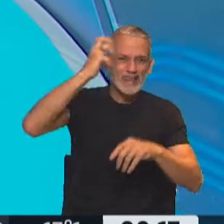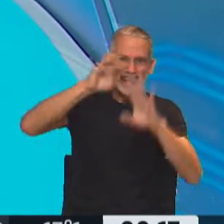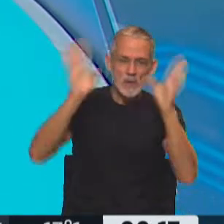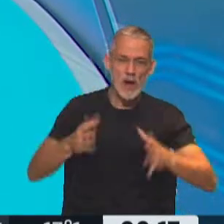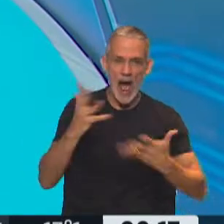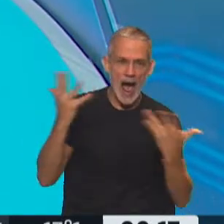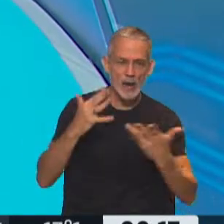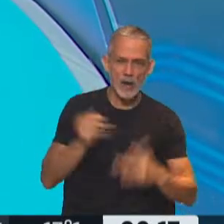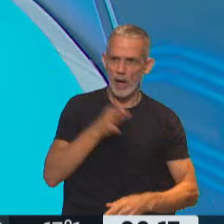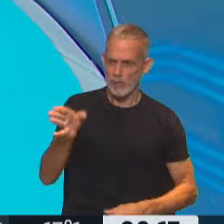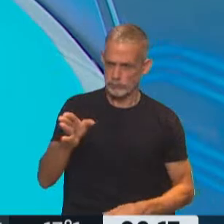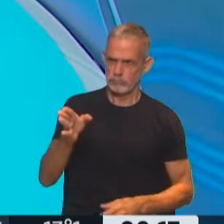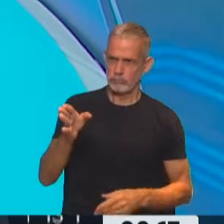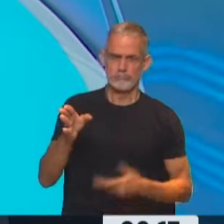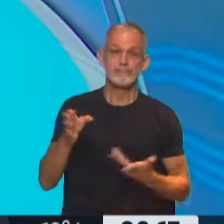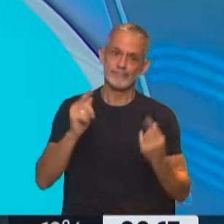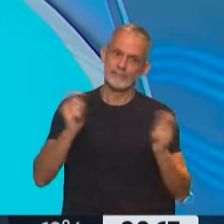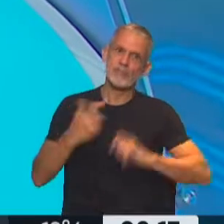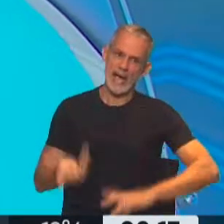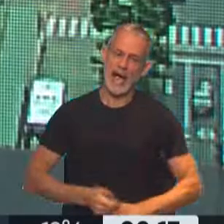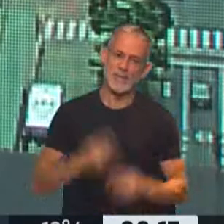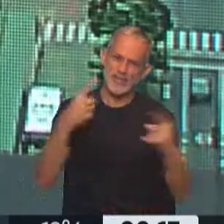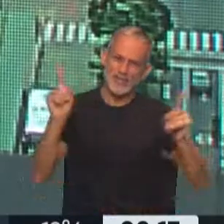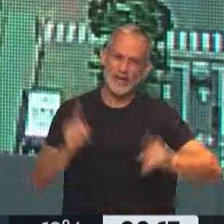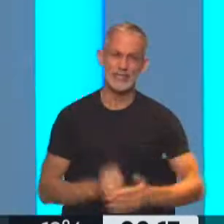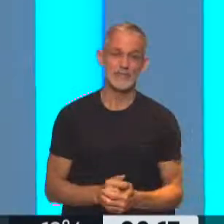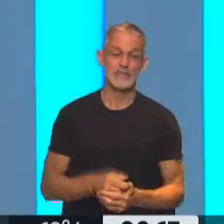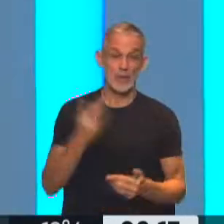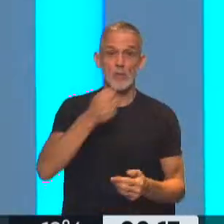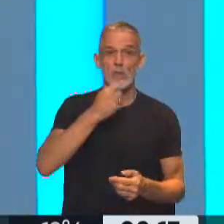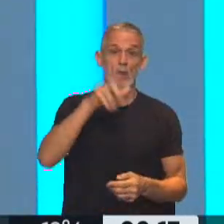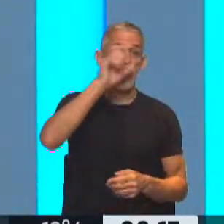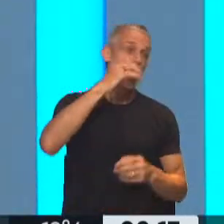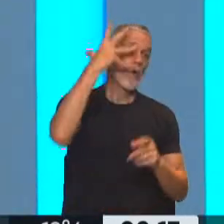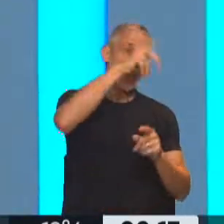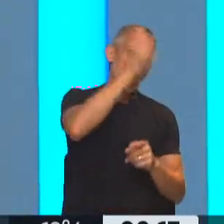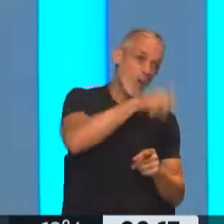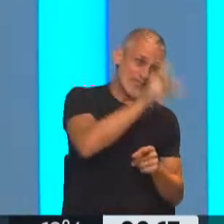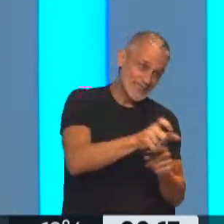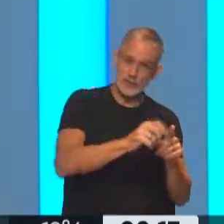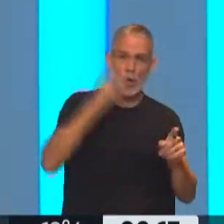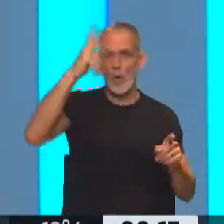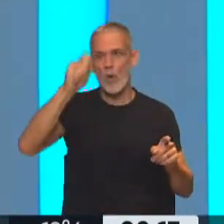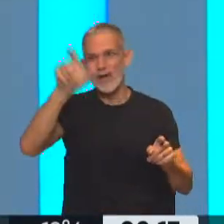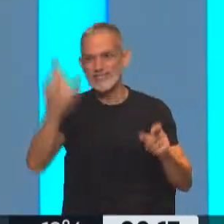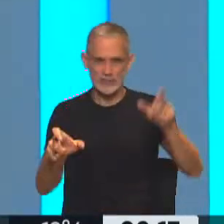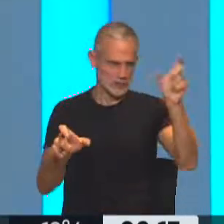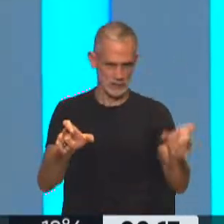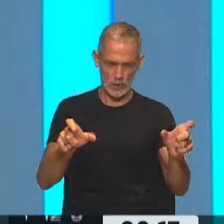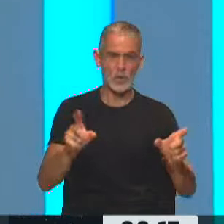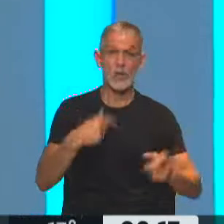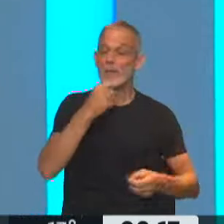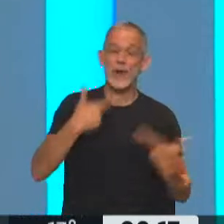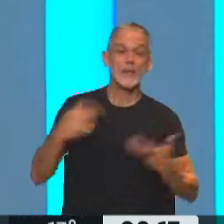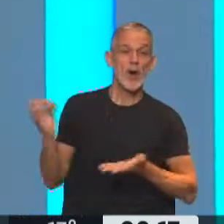alguna circunstancia. ¿Y te va a cambiar esto? Sí, claro que te va a cambiar. Contame por qué. Y porque si en lugar de tener al juez Juan, tenés al juez Pedro, probablemente cuando te echen de tu